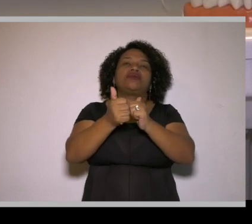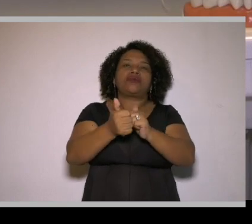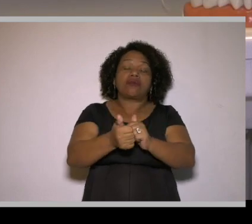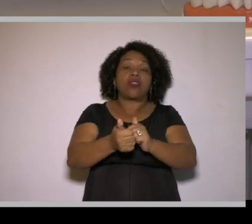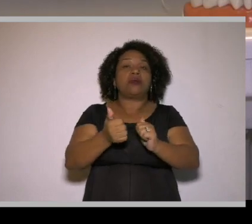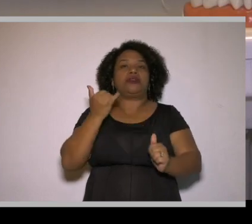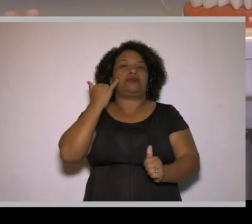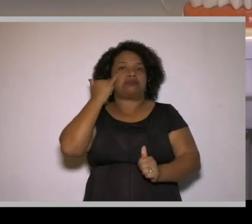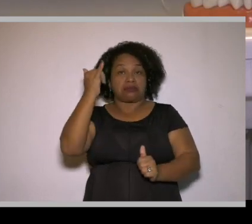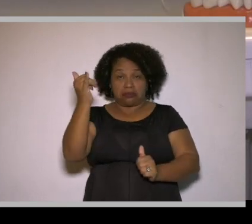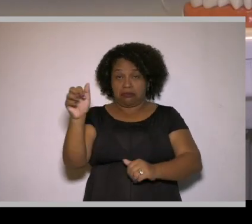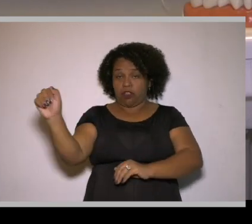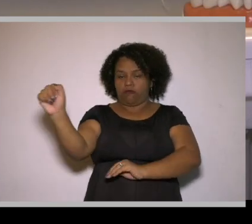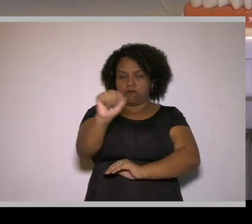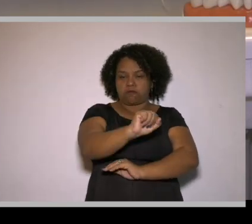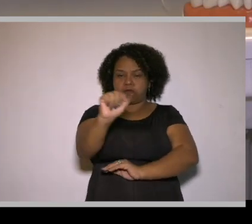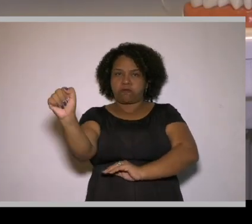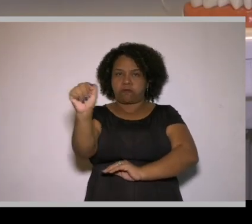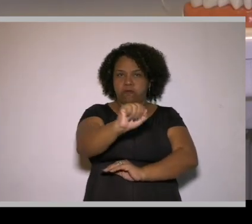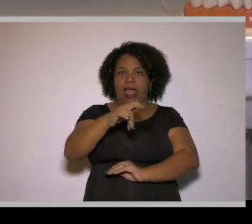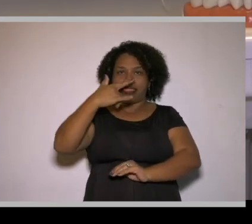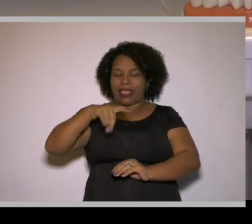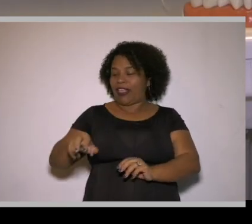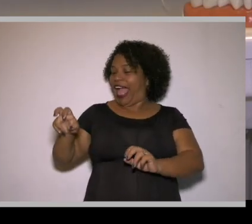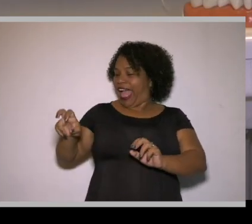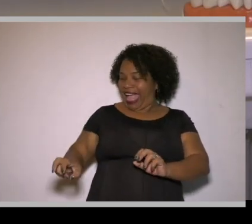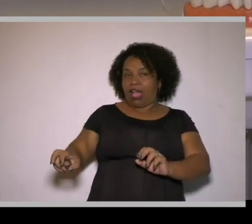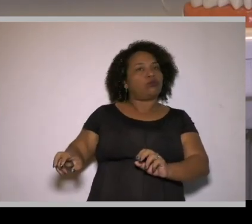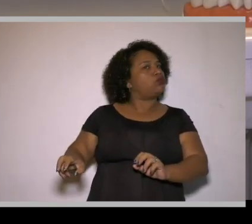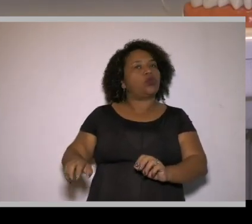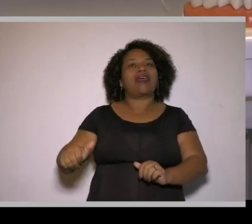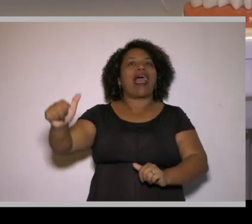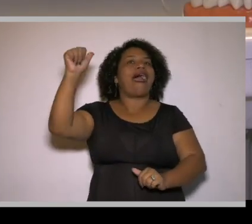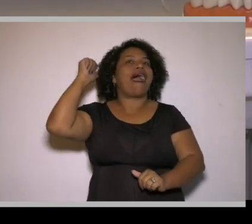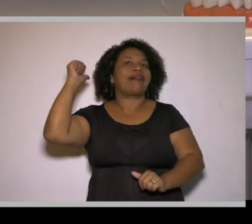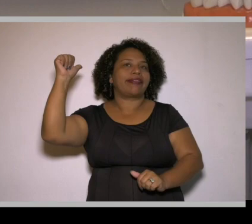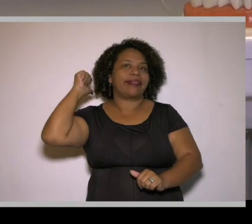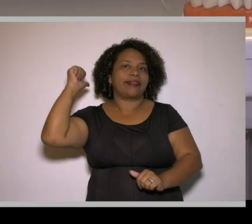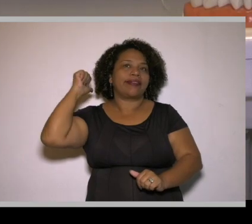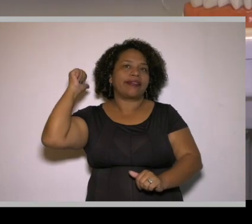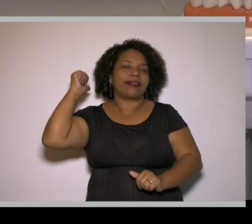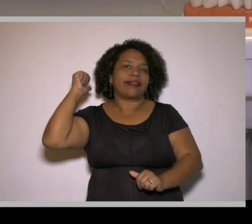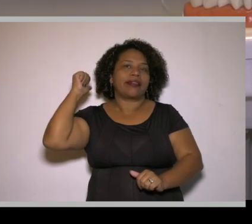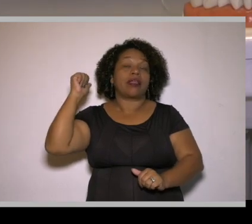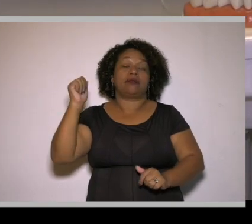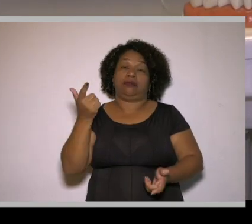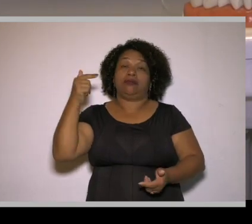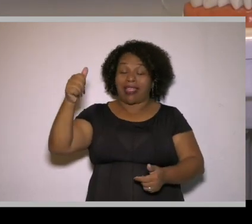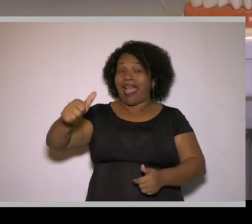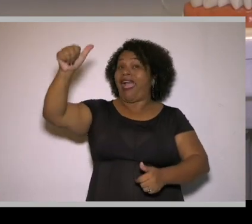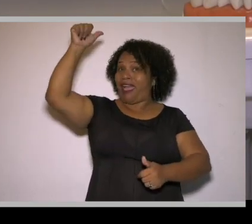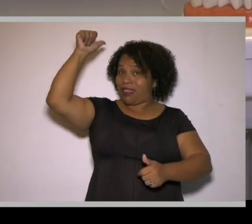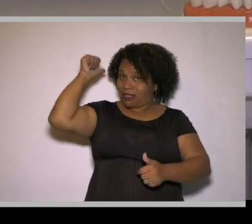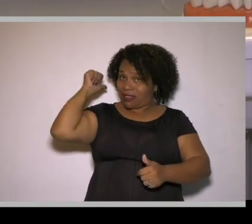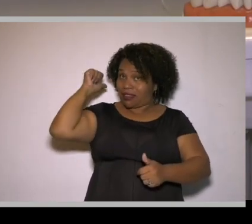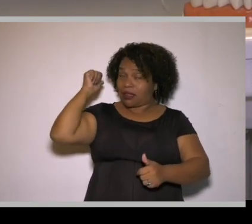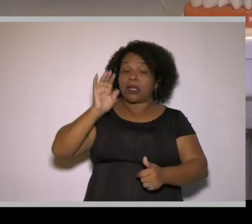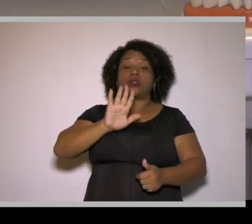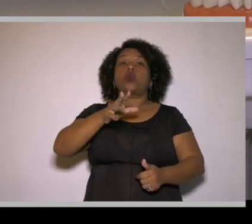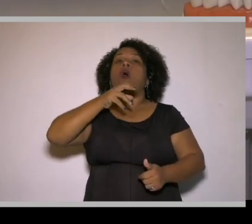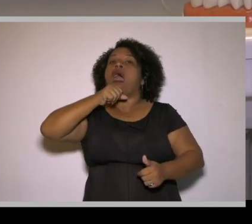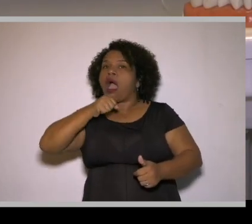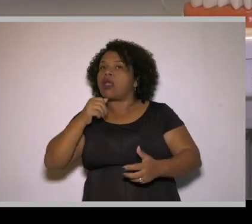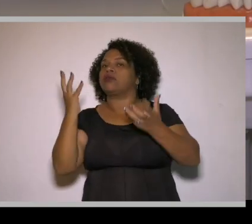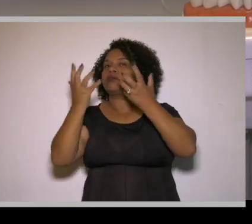atrás, preferiblemente en sus asientos específicos para su edad, con su cinturón. Y